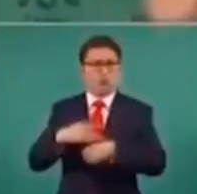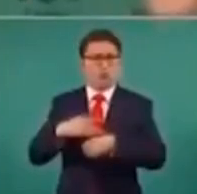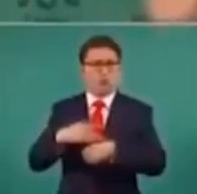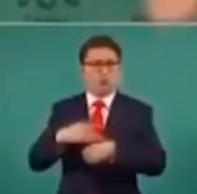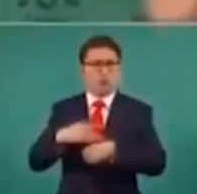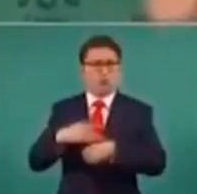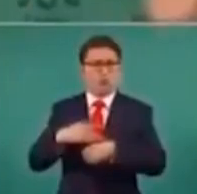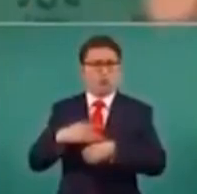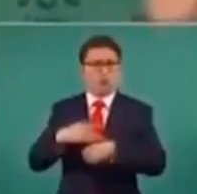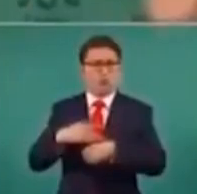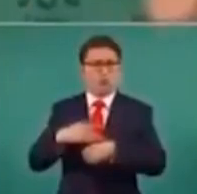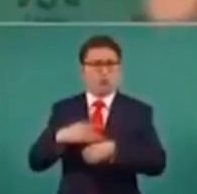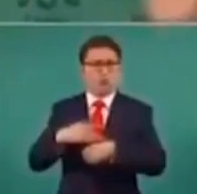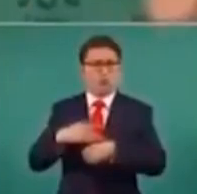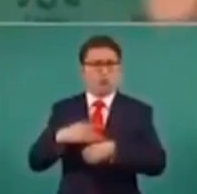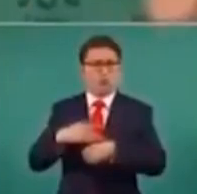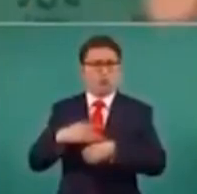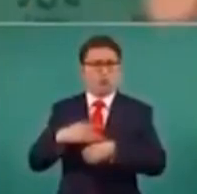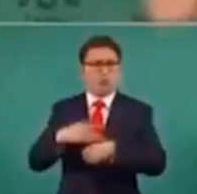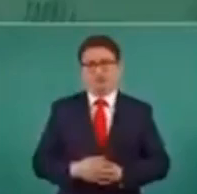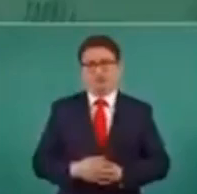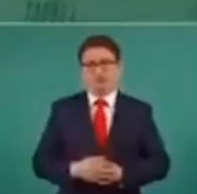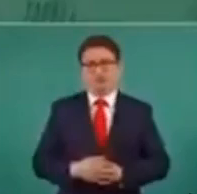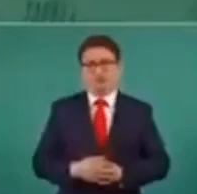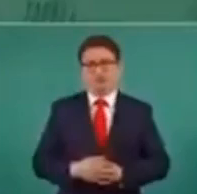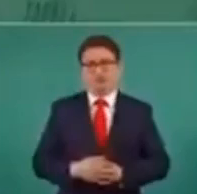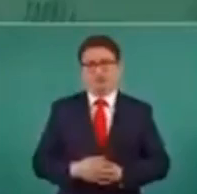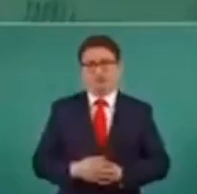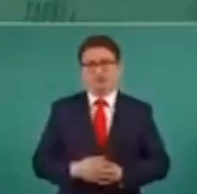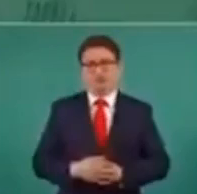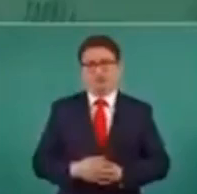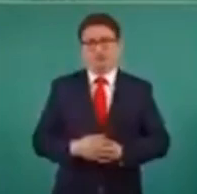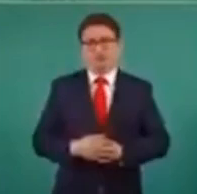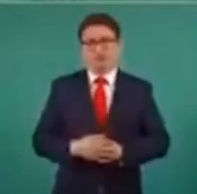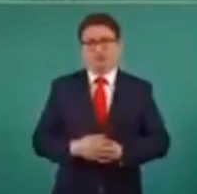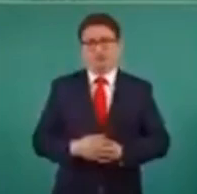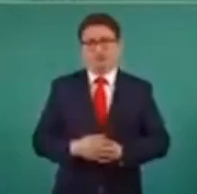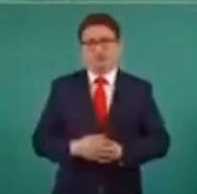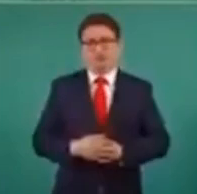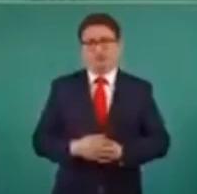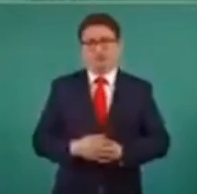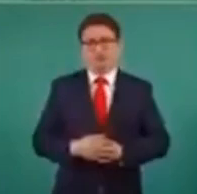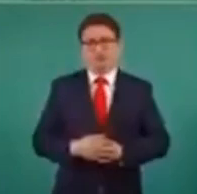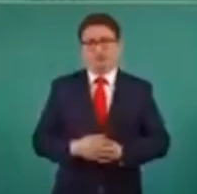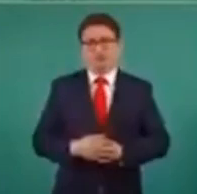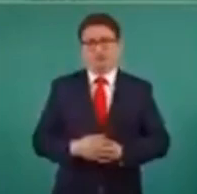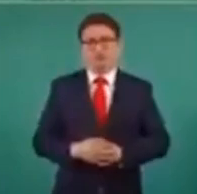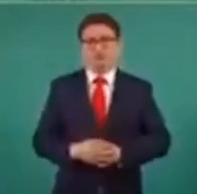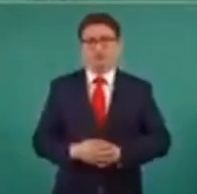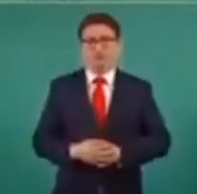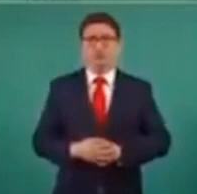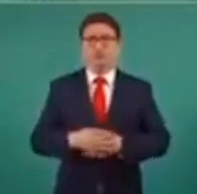dudas pues está dándole la vuelta a las redes sociales y es al final de gran relevancia. Veamos el